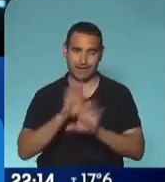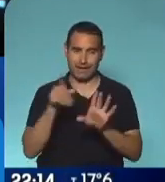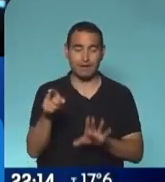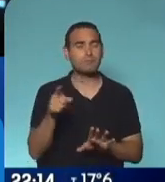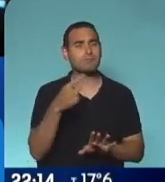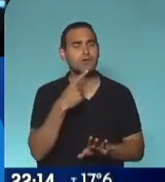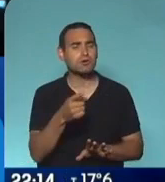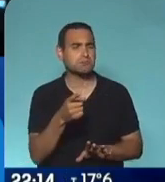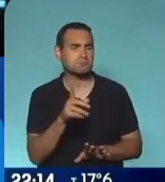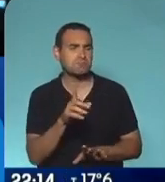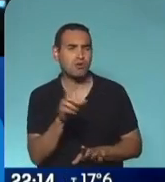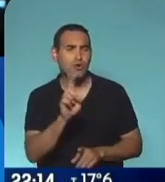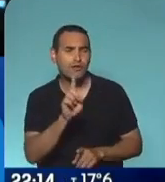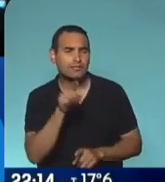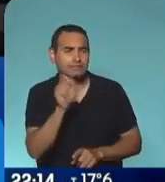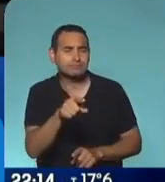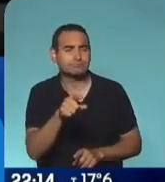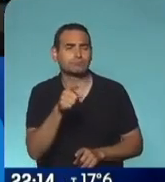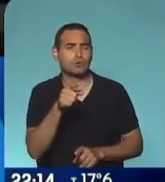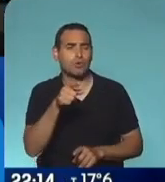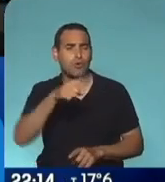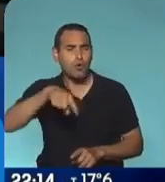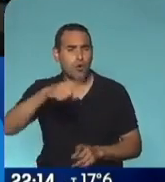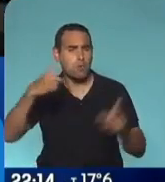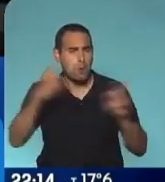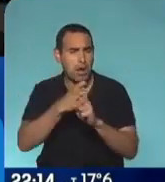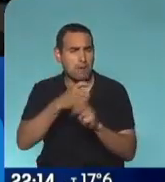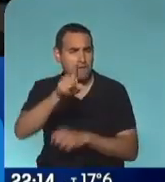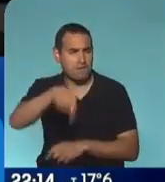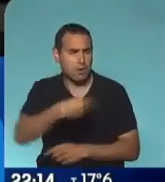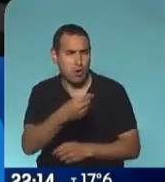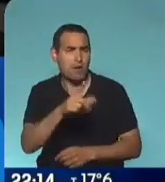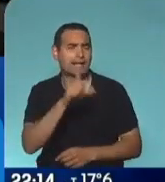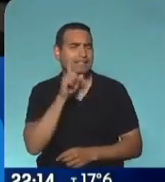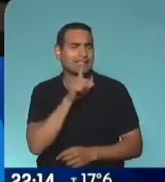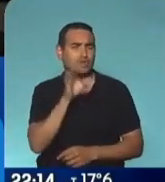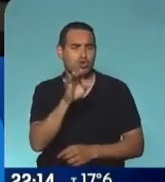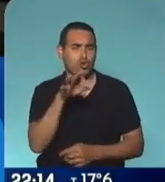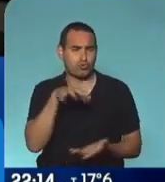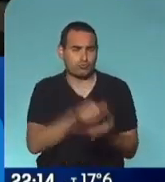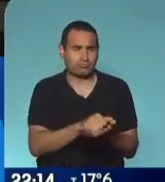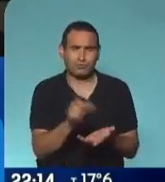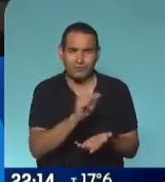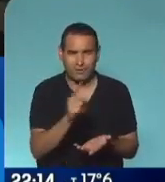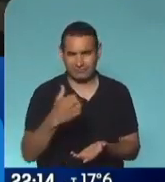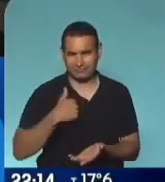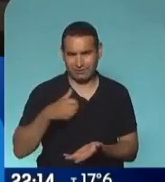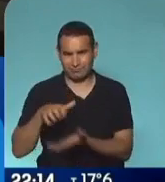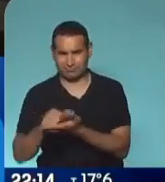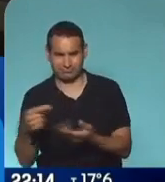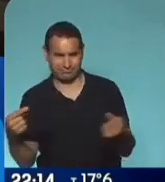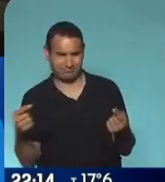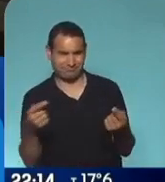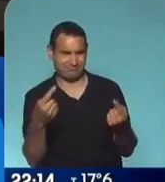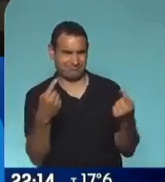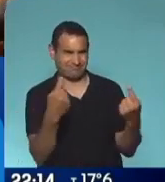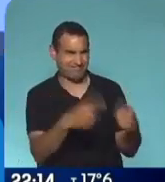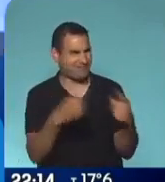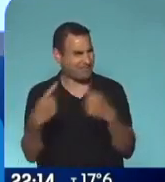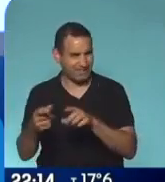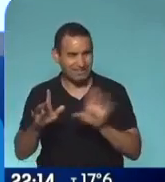eso no quiere decir que haya una linealidad entre el control del recurso litio y el golpe de Estado. A mí me da la sensación de